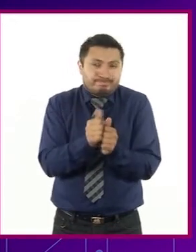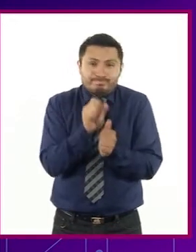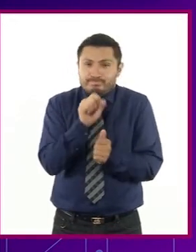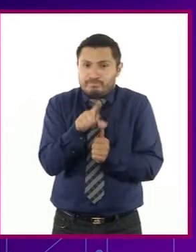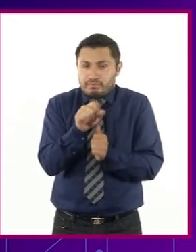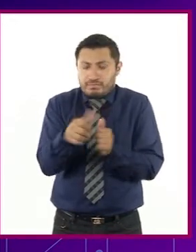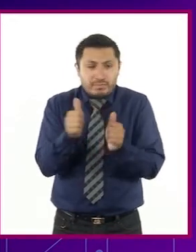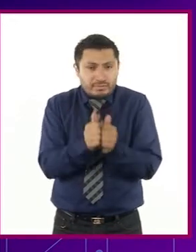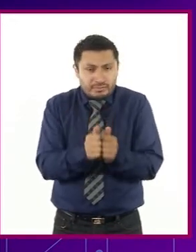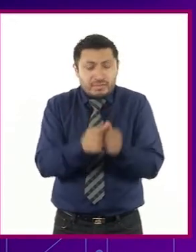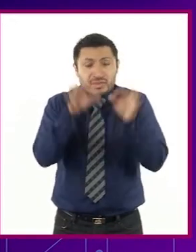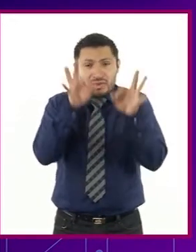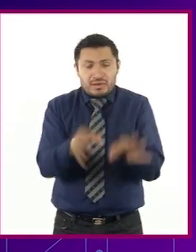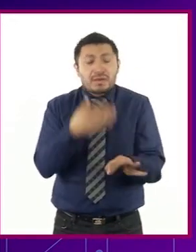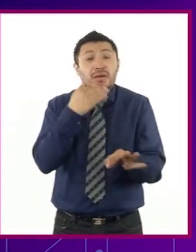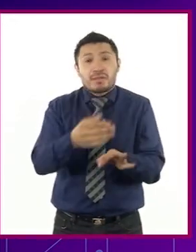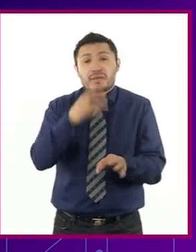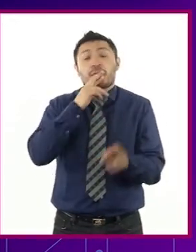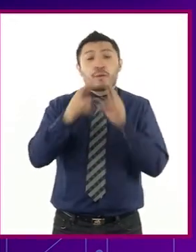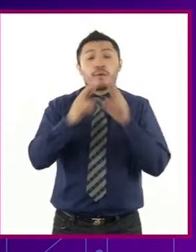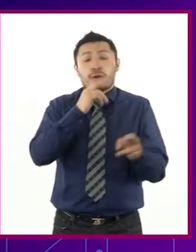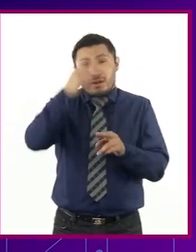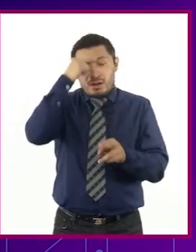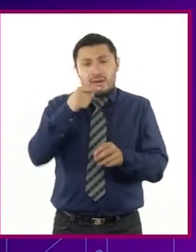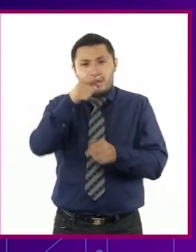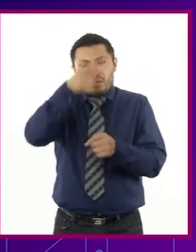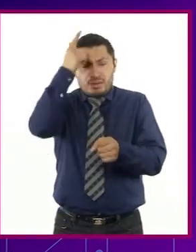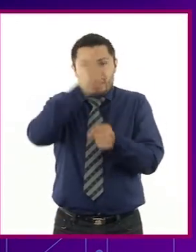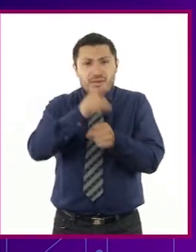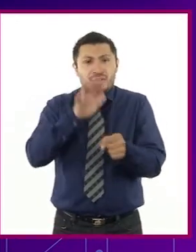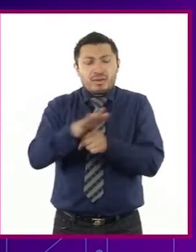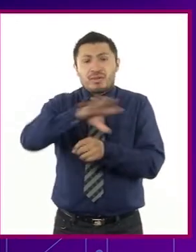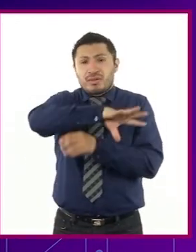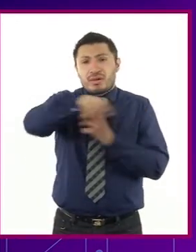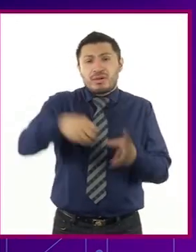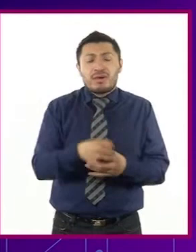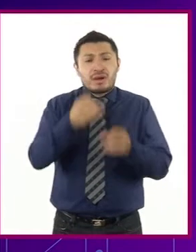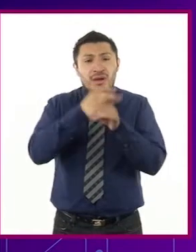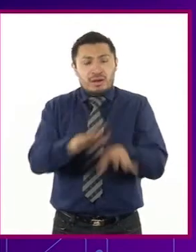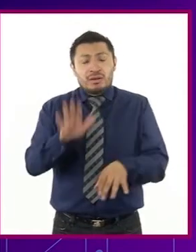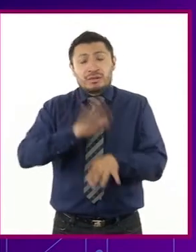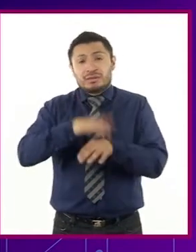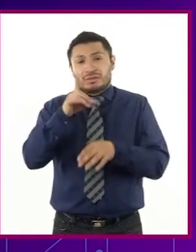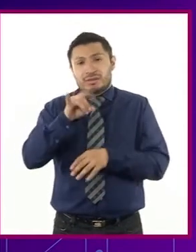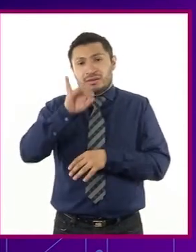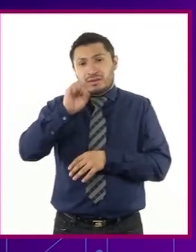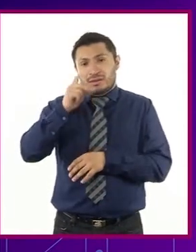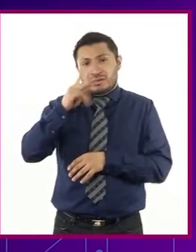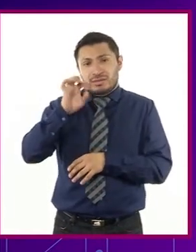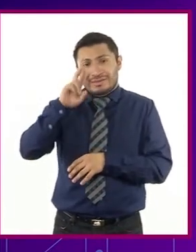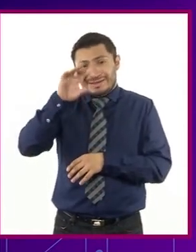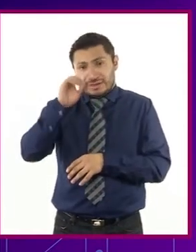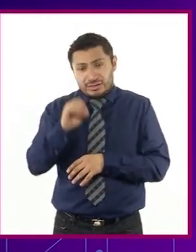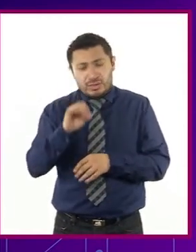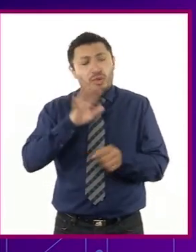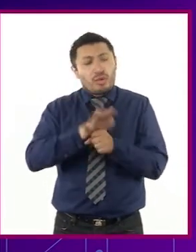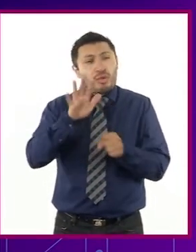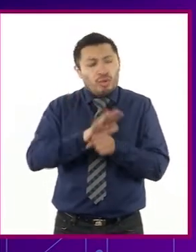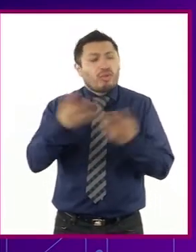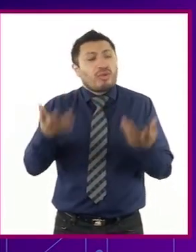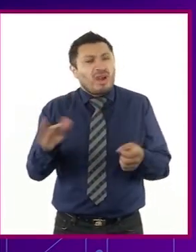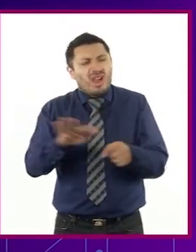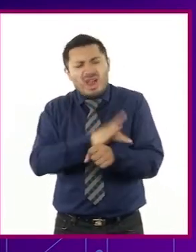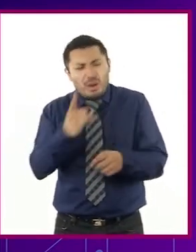estos resultados para saber cuál conjunto de datos está más disperso? ¿Por qué? ¿En cuál conjunto de datos